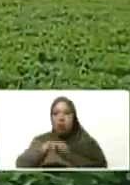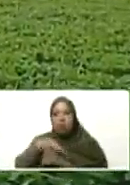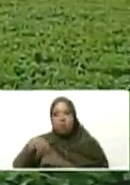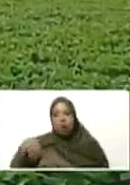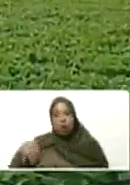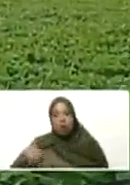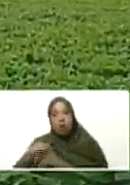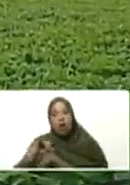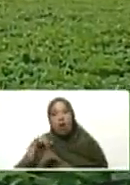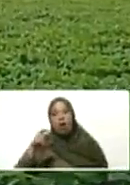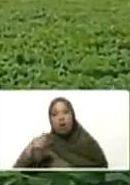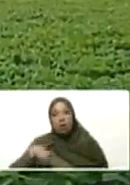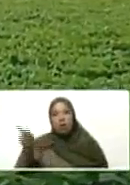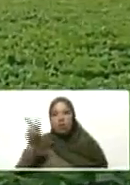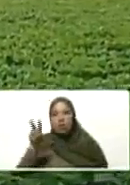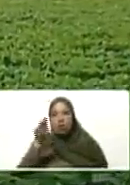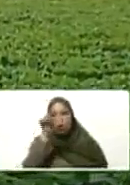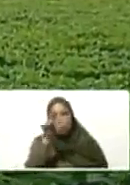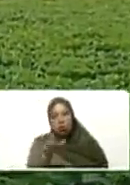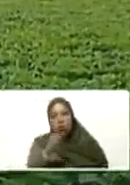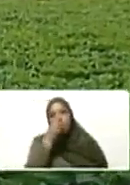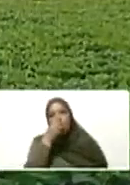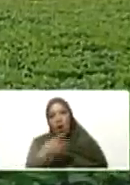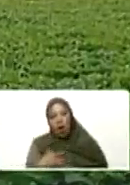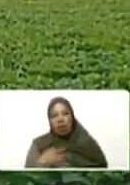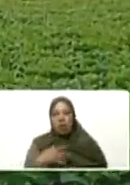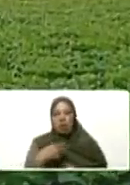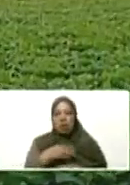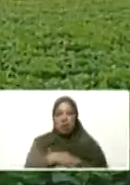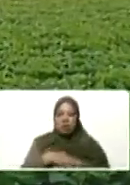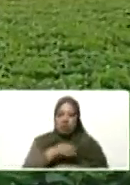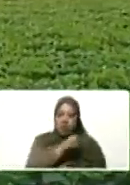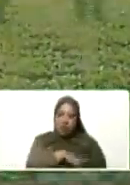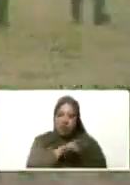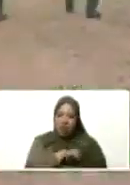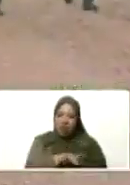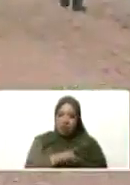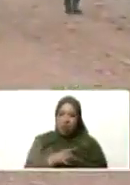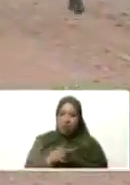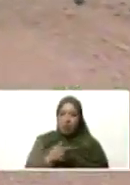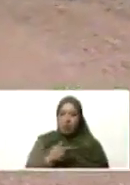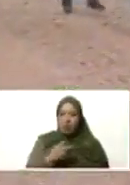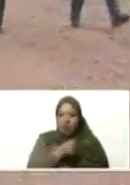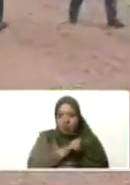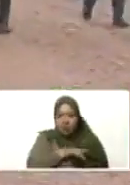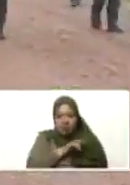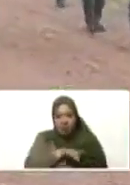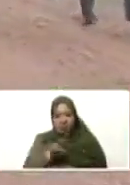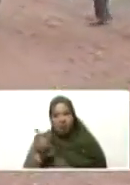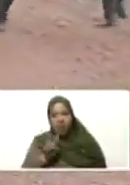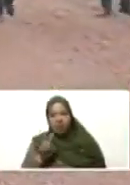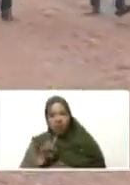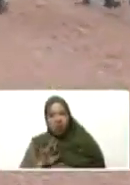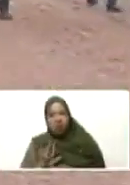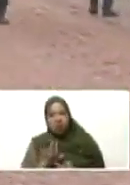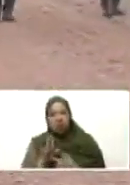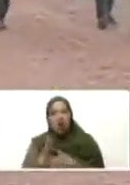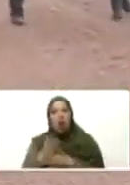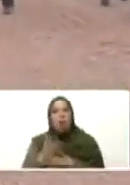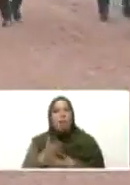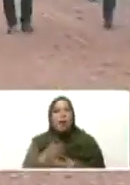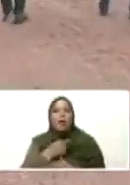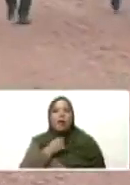es bondadosa. La calidad humana. Gracias. La calidad humana del venezolano, de la